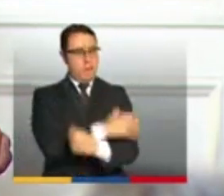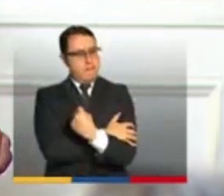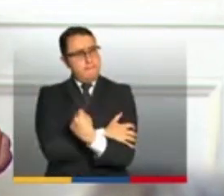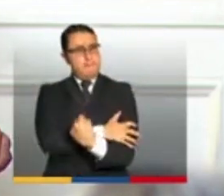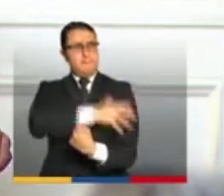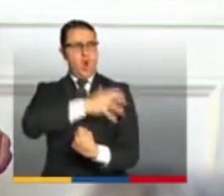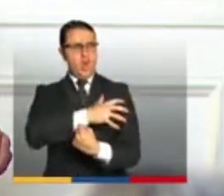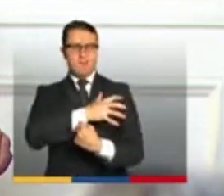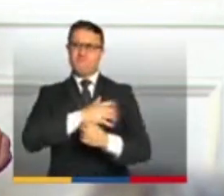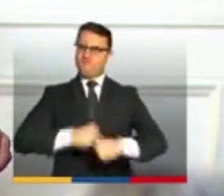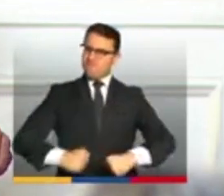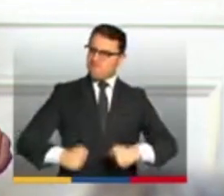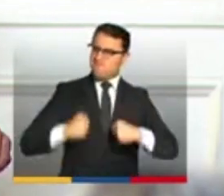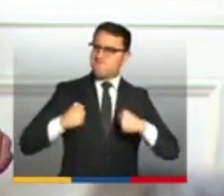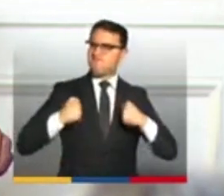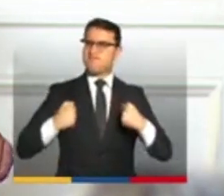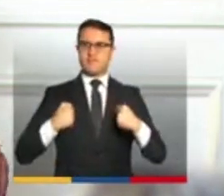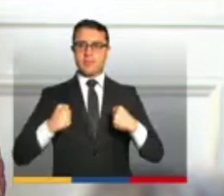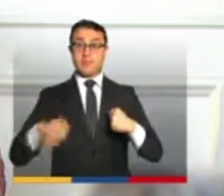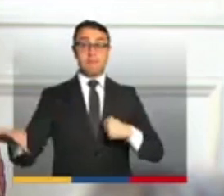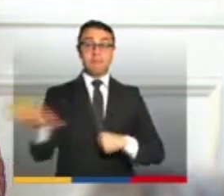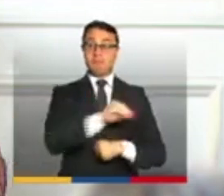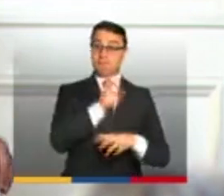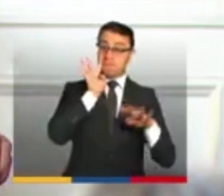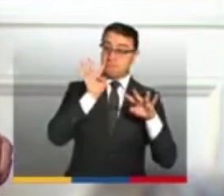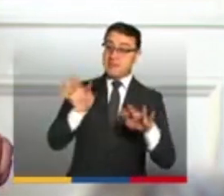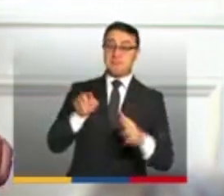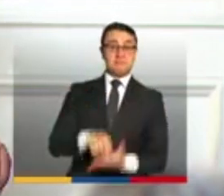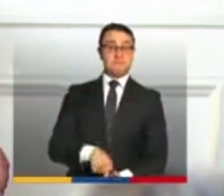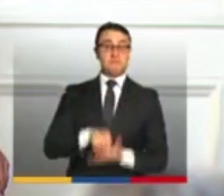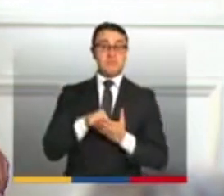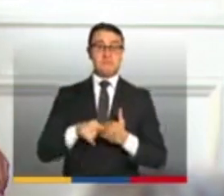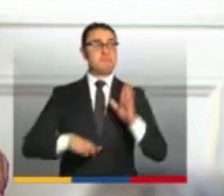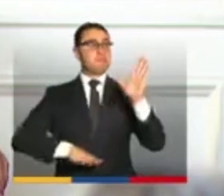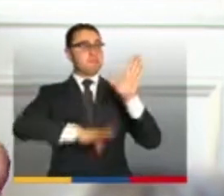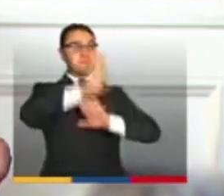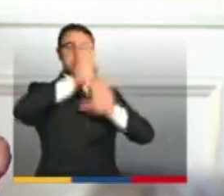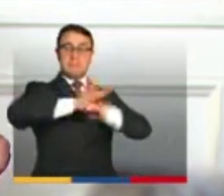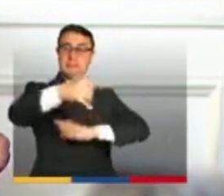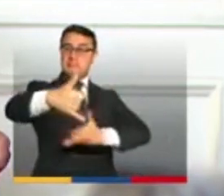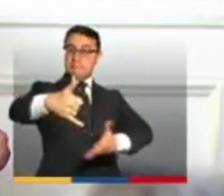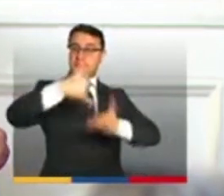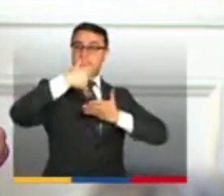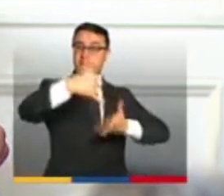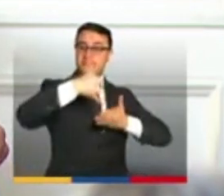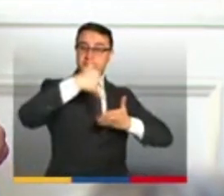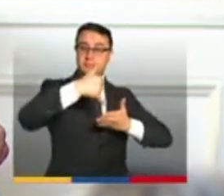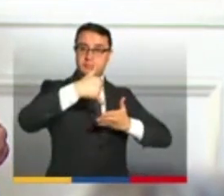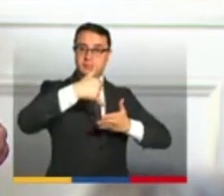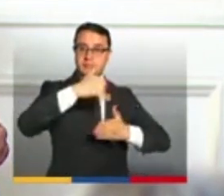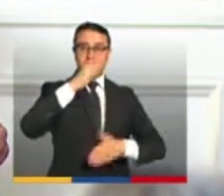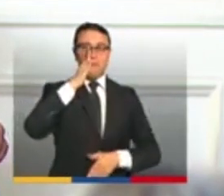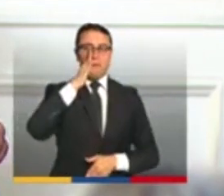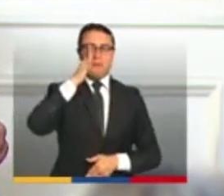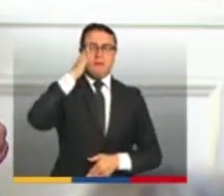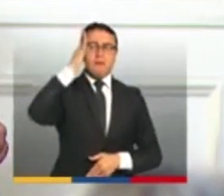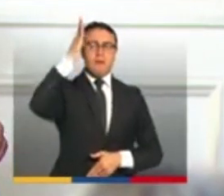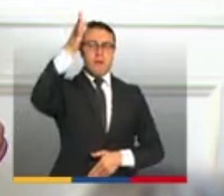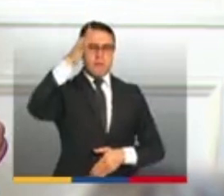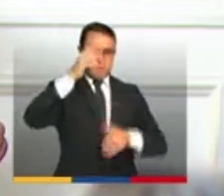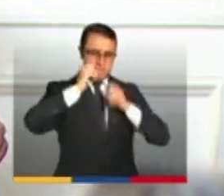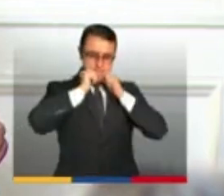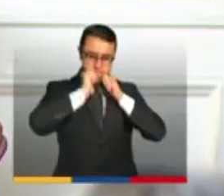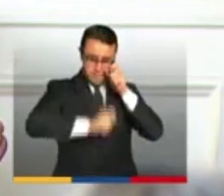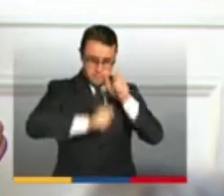presente, se hace evidente, conquista los títulos, el futuro de la humanidad